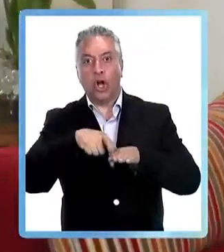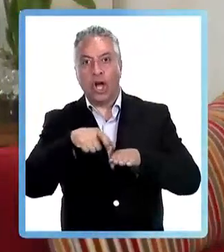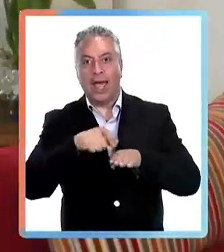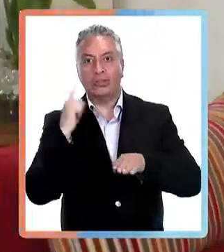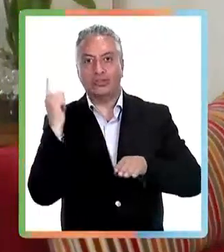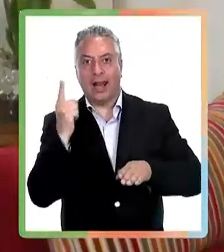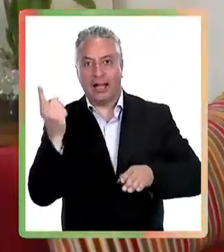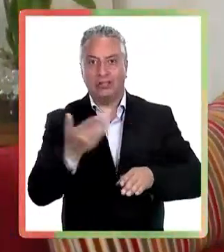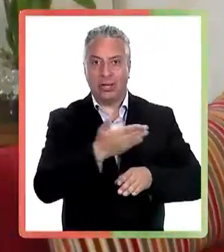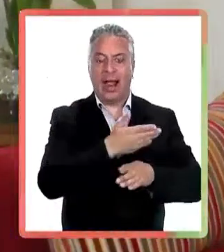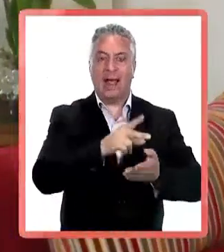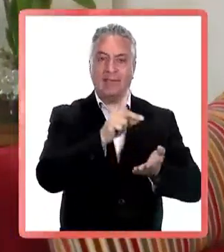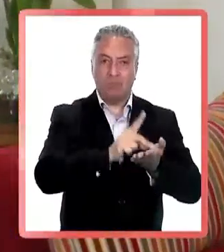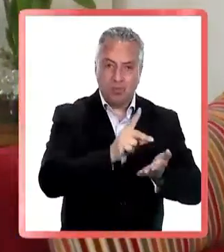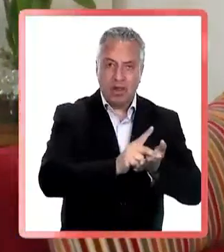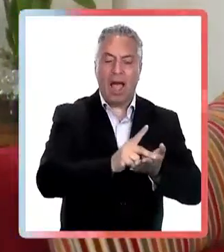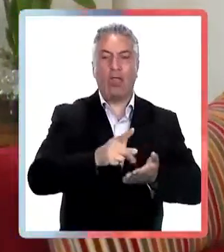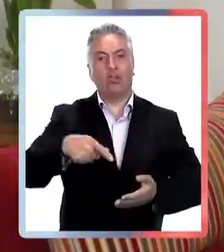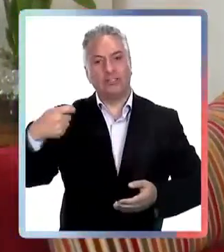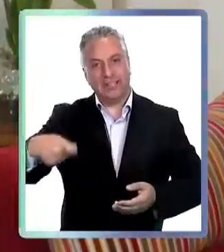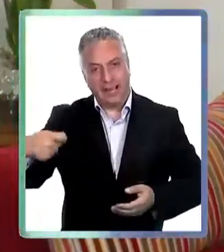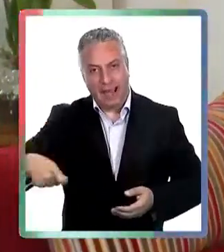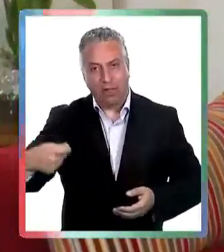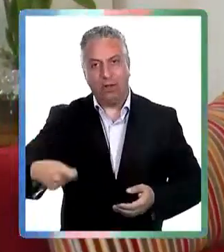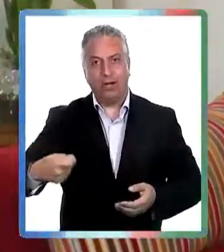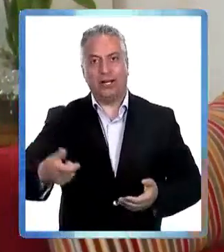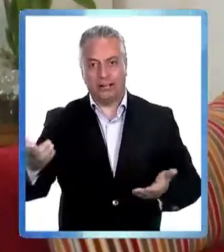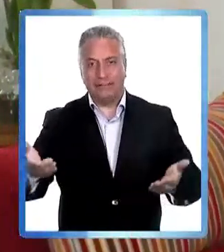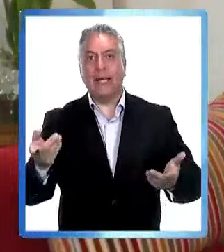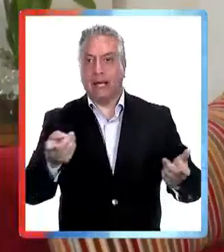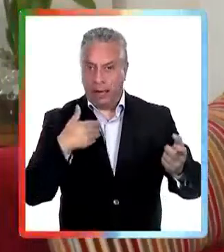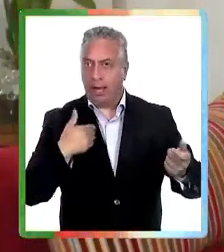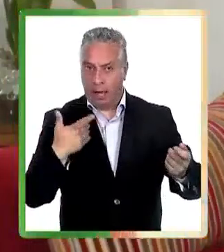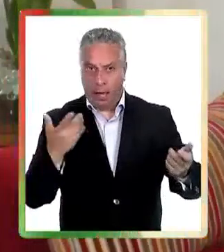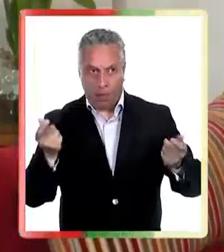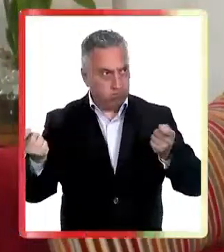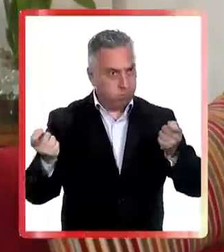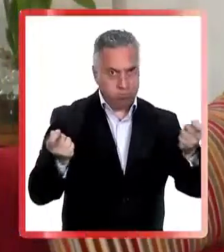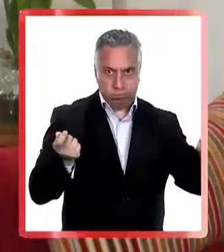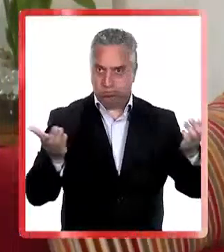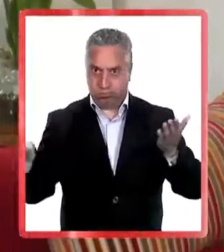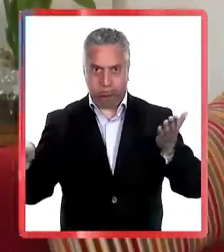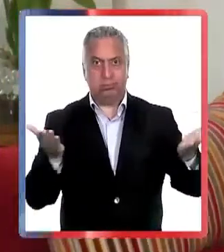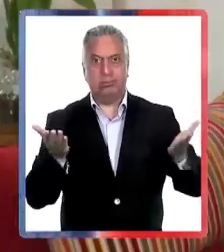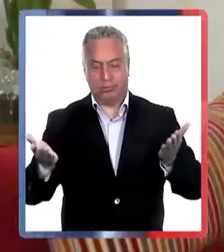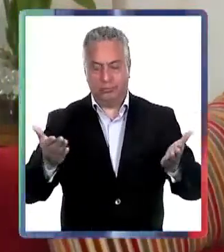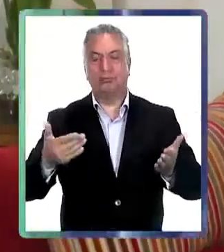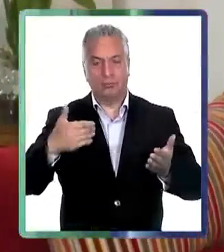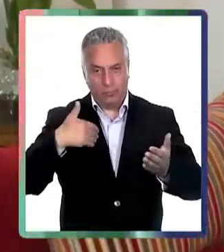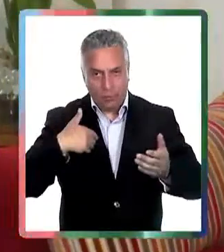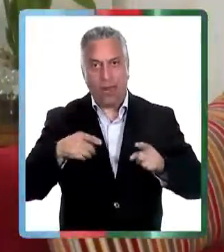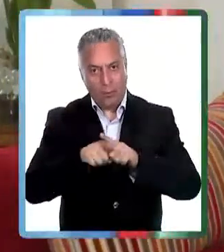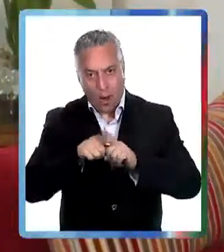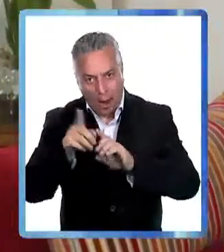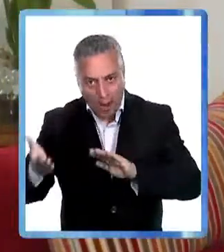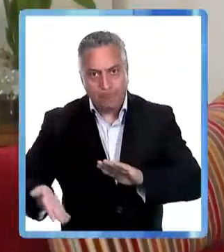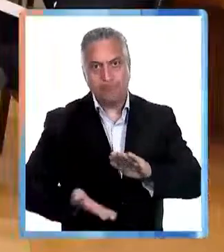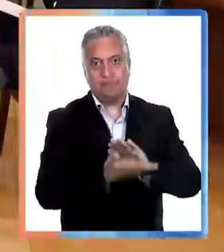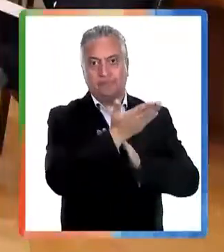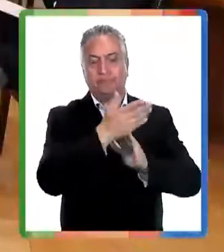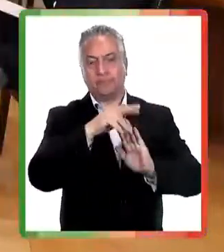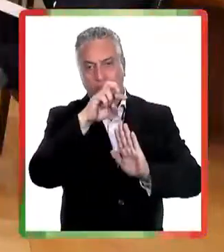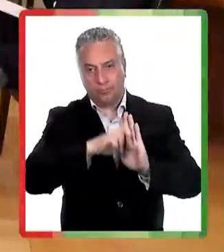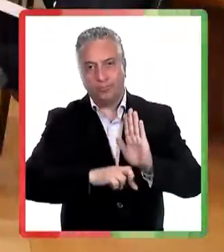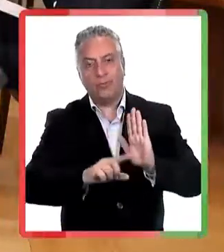Congreso Nacional, con todos los diputados, diputadas, senadores y senadoras. Y nosotros llevamos allá